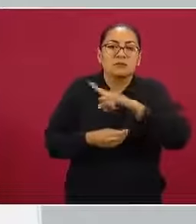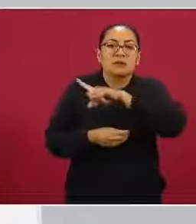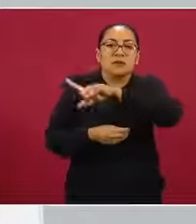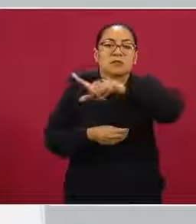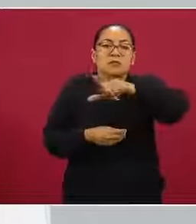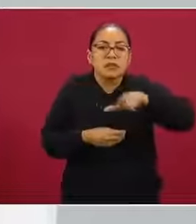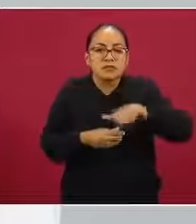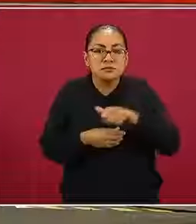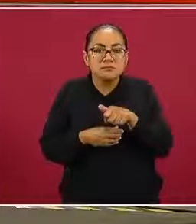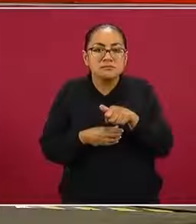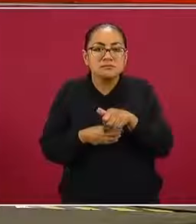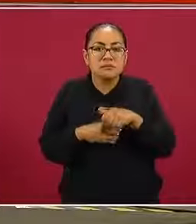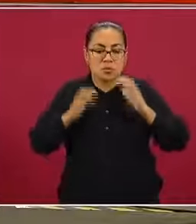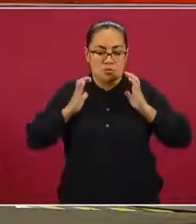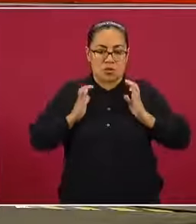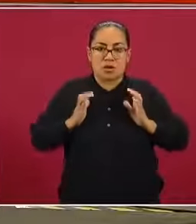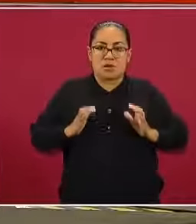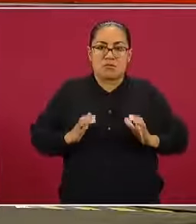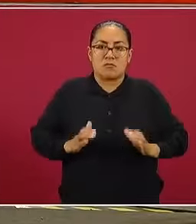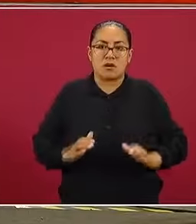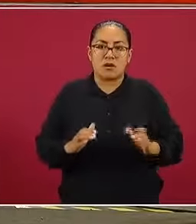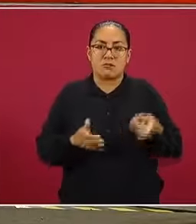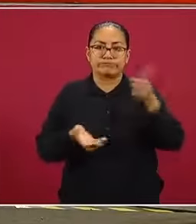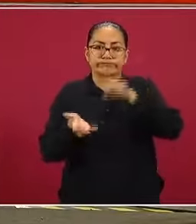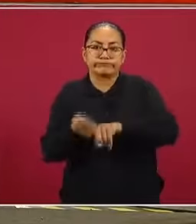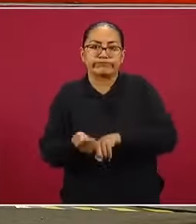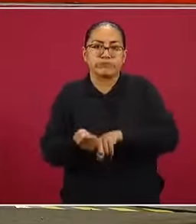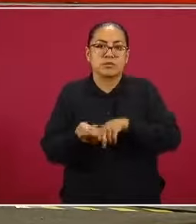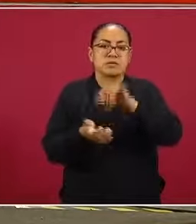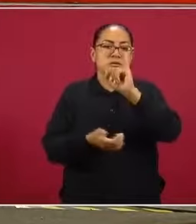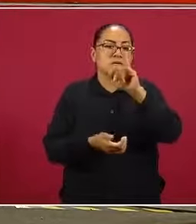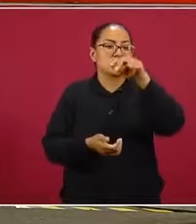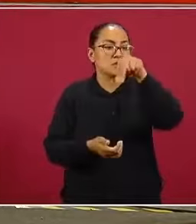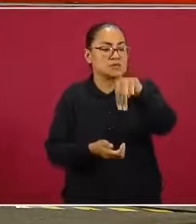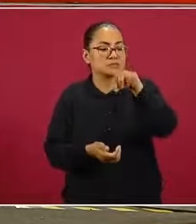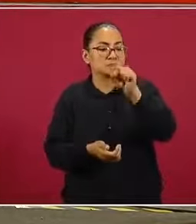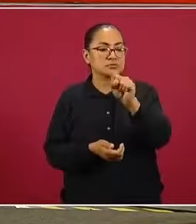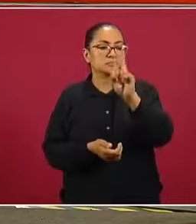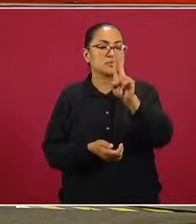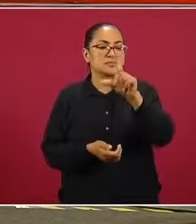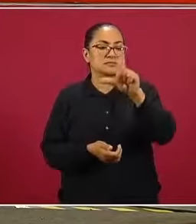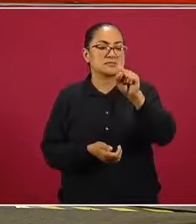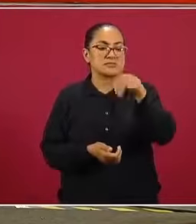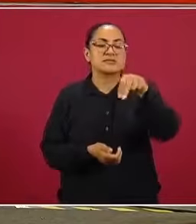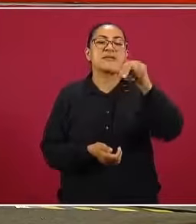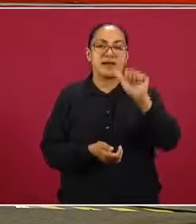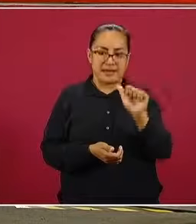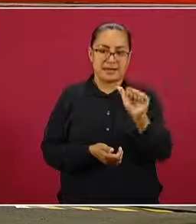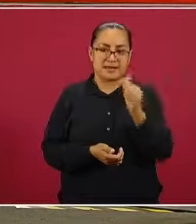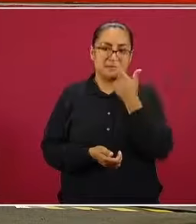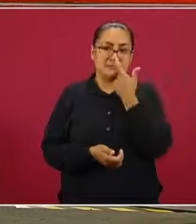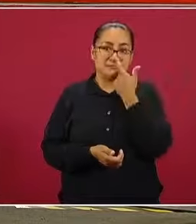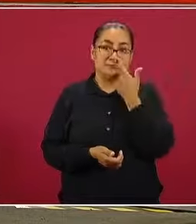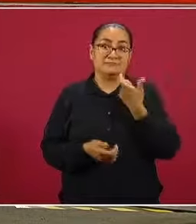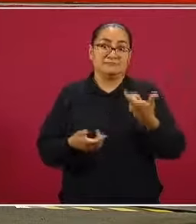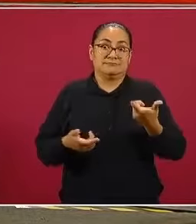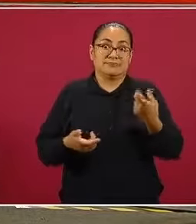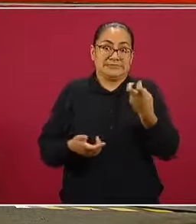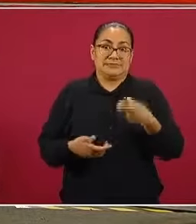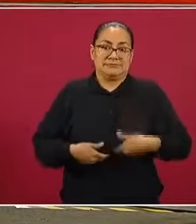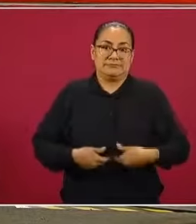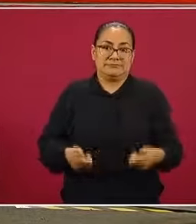lado, respuestas en insulina o en glucosa que al final pueden llevar también a una mayor ingesta en momentos